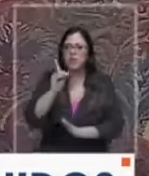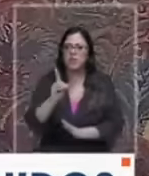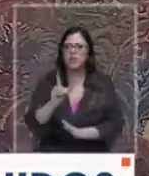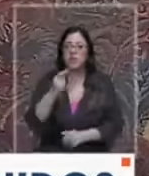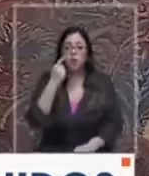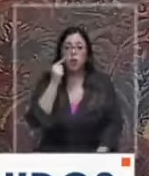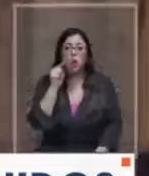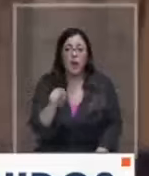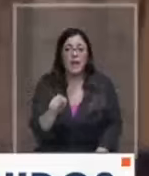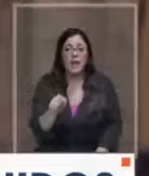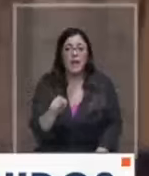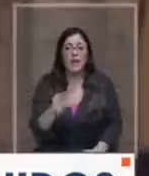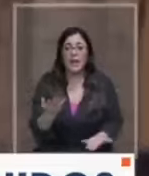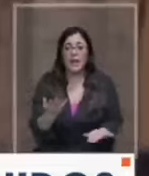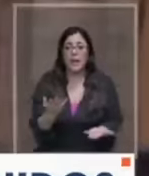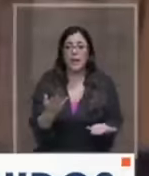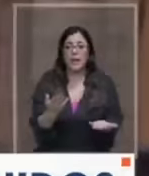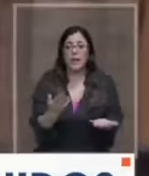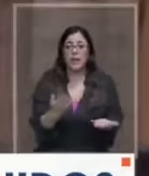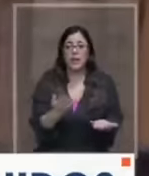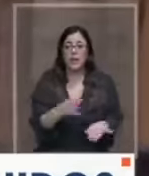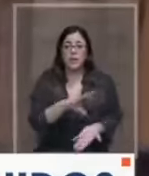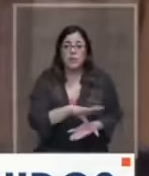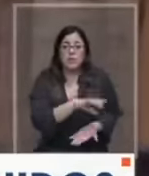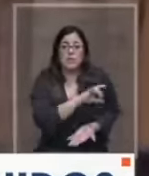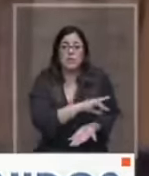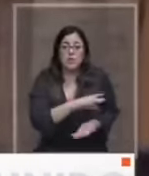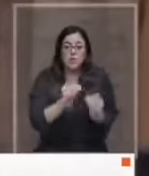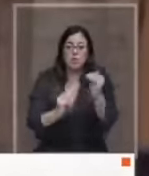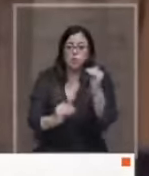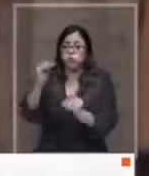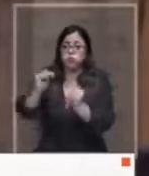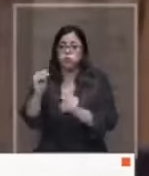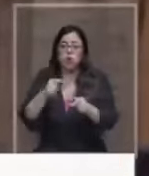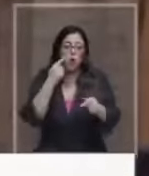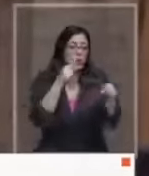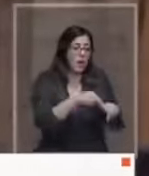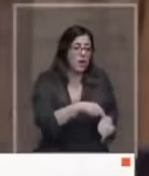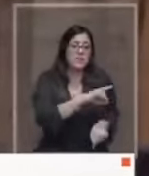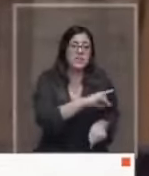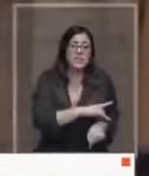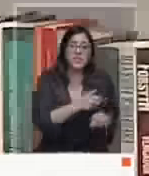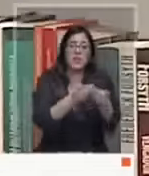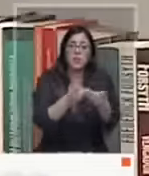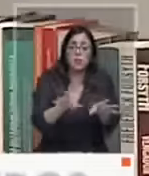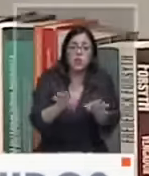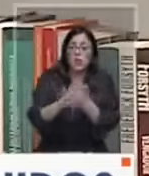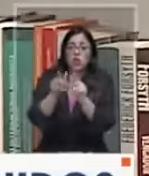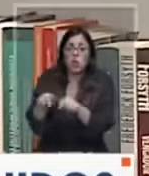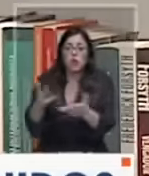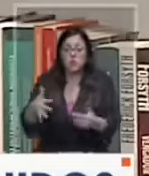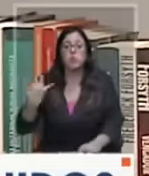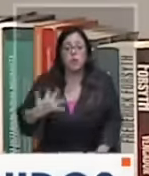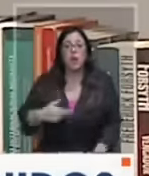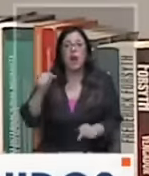superpotencia al es ser chico or enado y y democrático era importante fue pionero